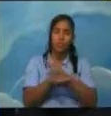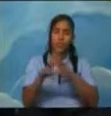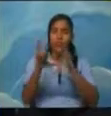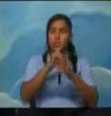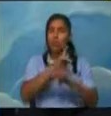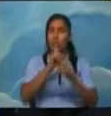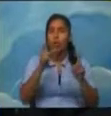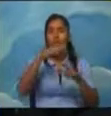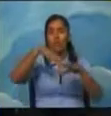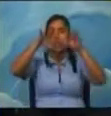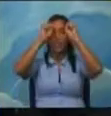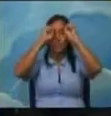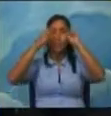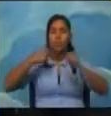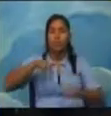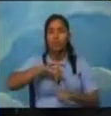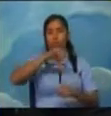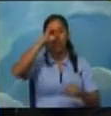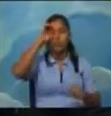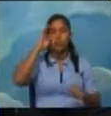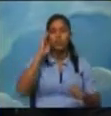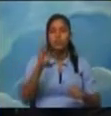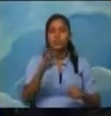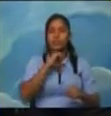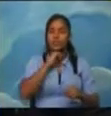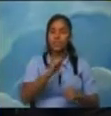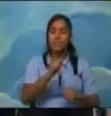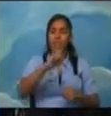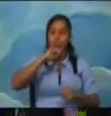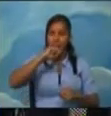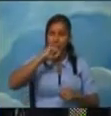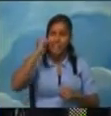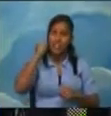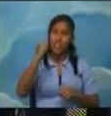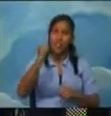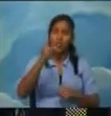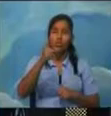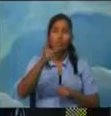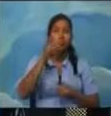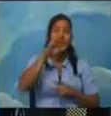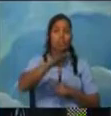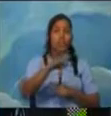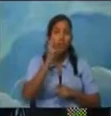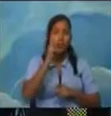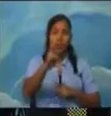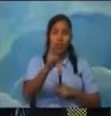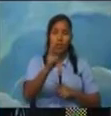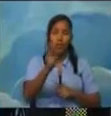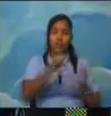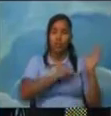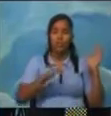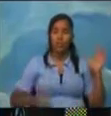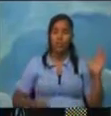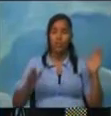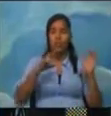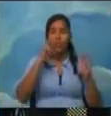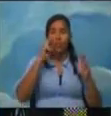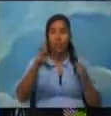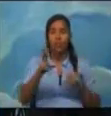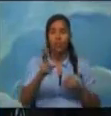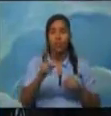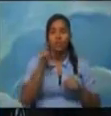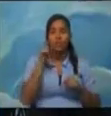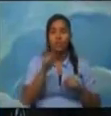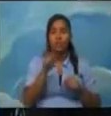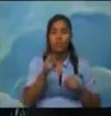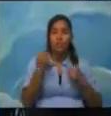entendemos cómo nuestro Dios es celoso. Y quizás usted que nos está viendo, y ruego al Señor que nos esté viendo, nos esté oyendo,